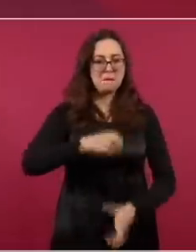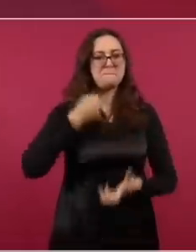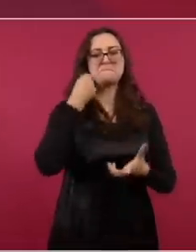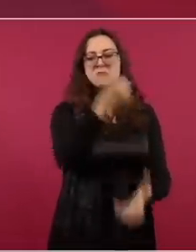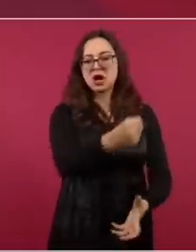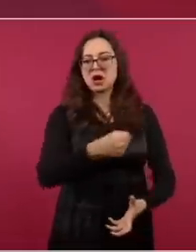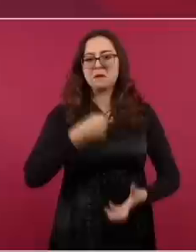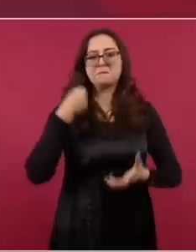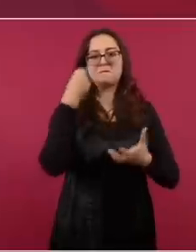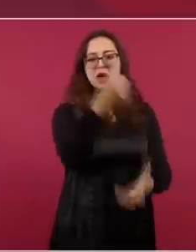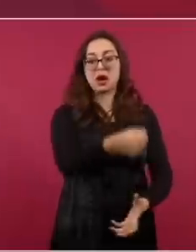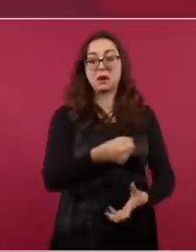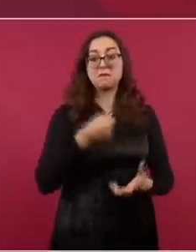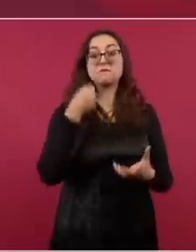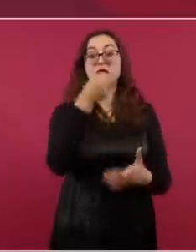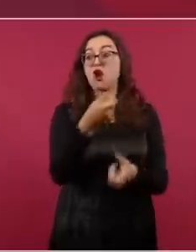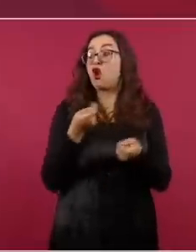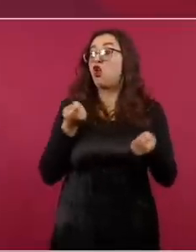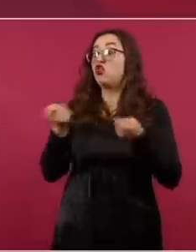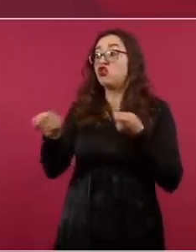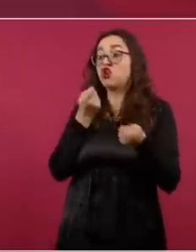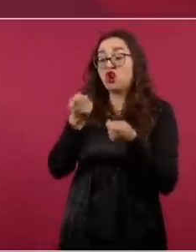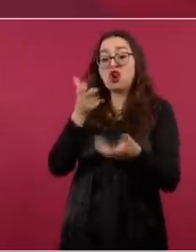la operación de reclusorios